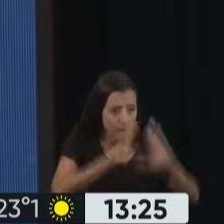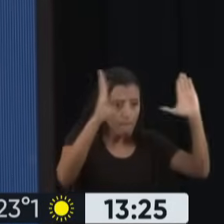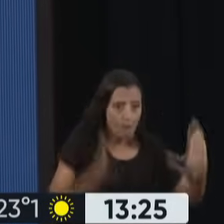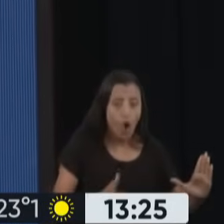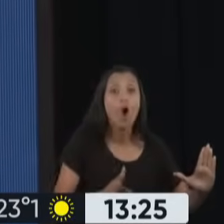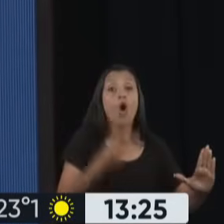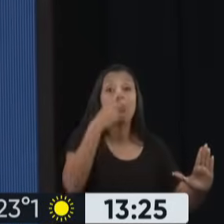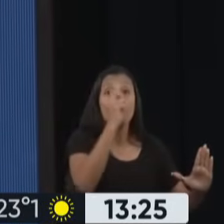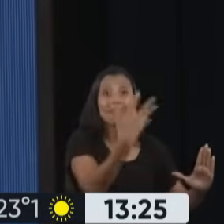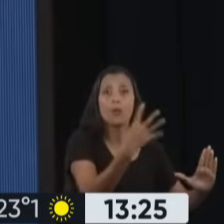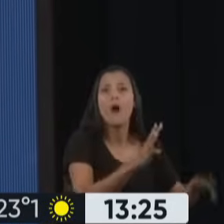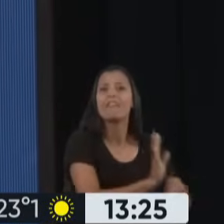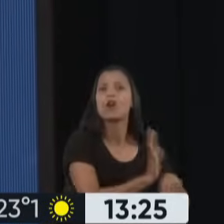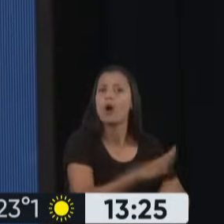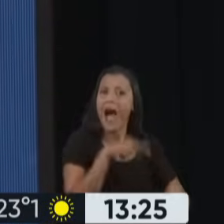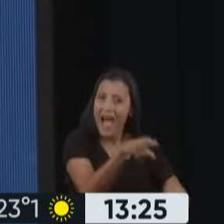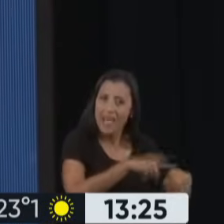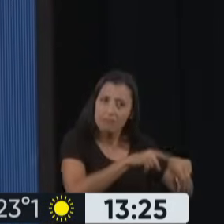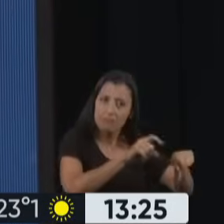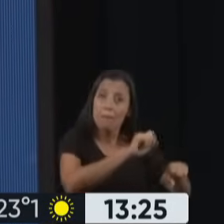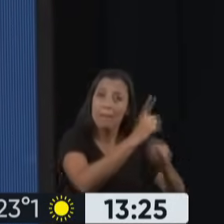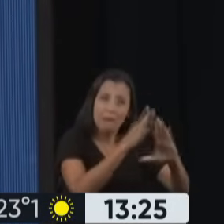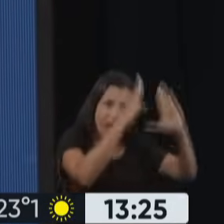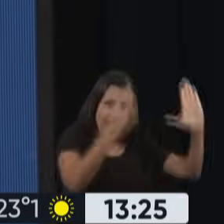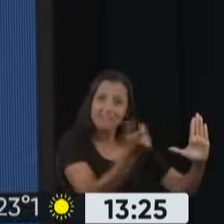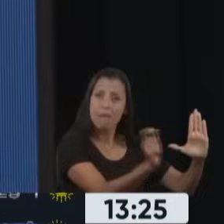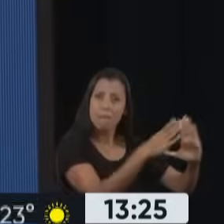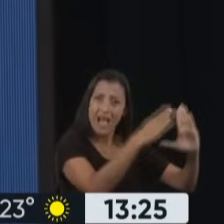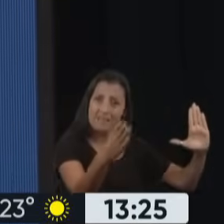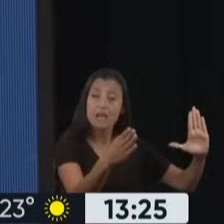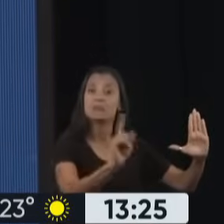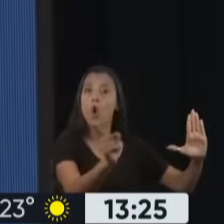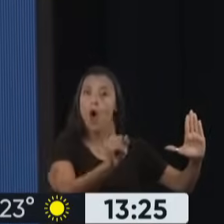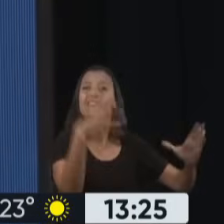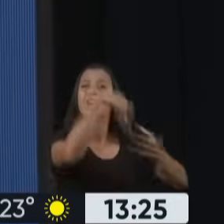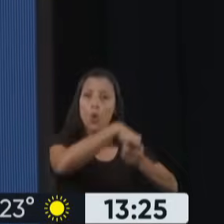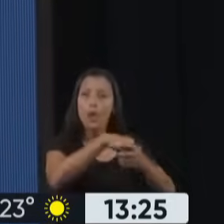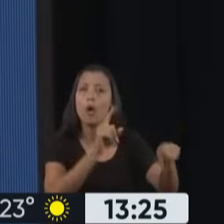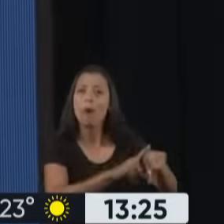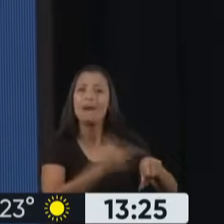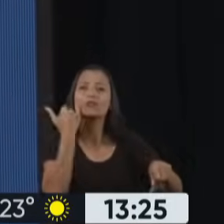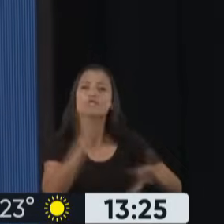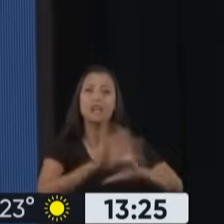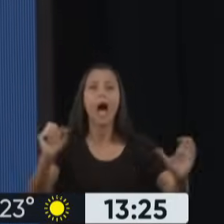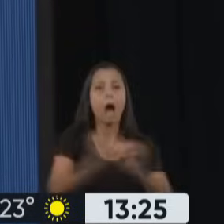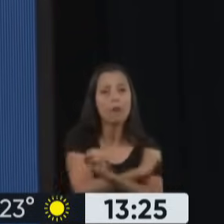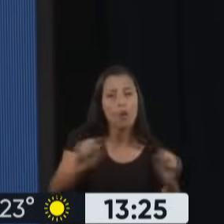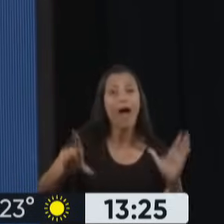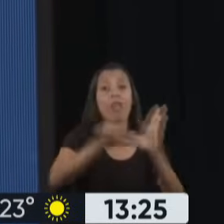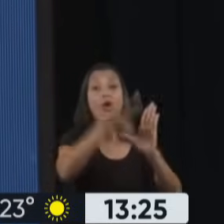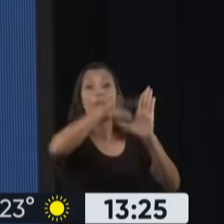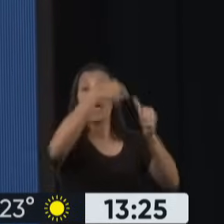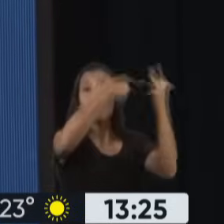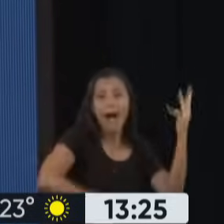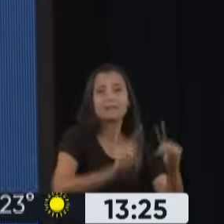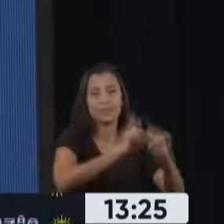2024, es decir, todavía no está ahí las reformas que implica la ley bases y tampoco las 900